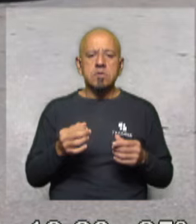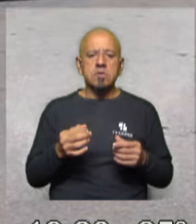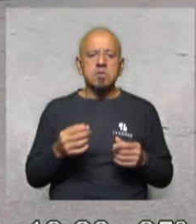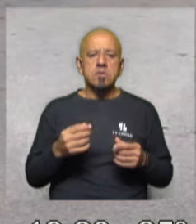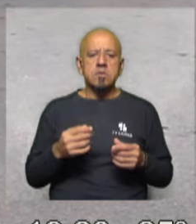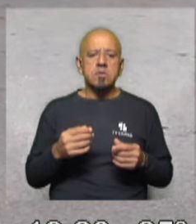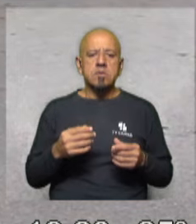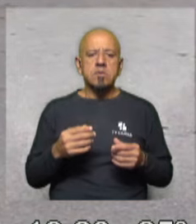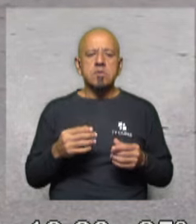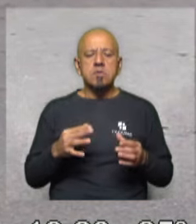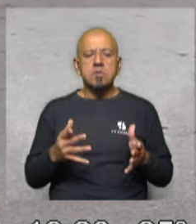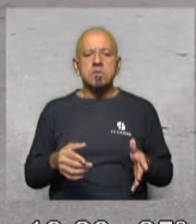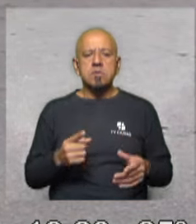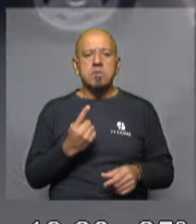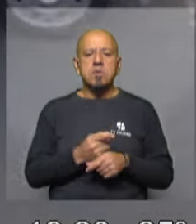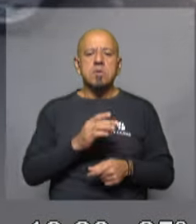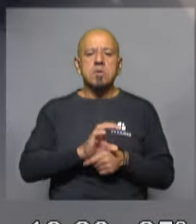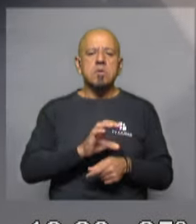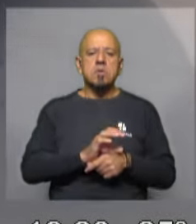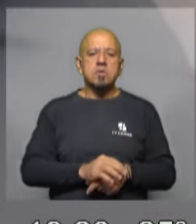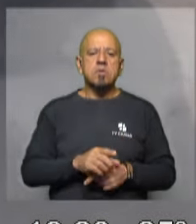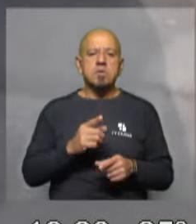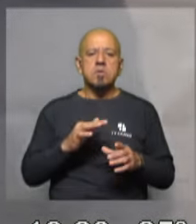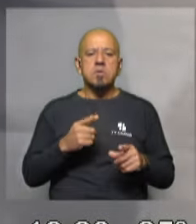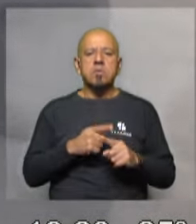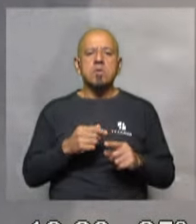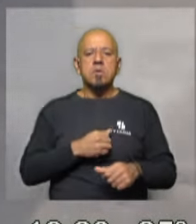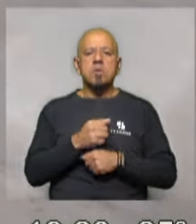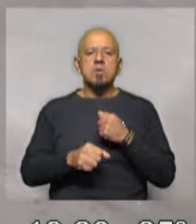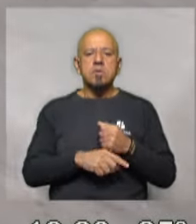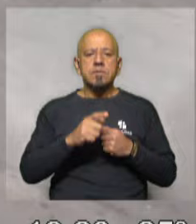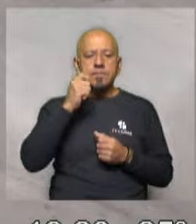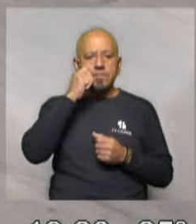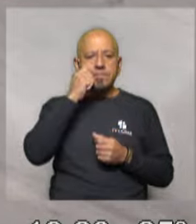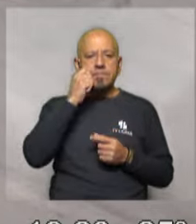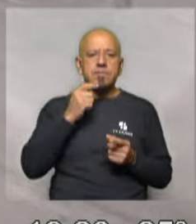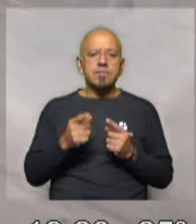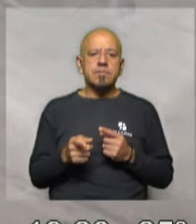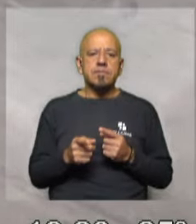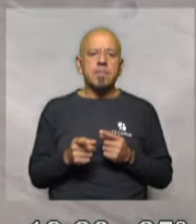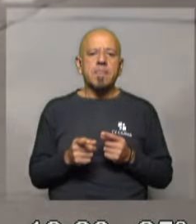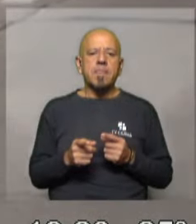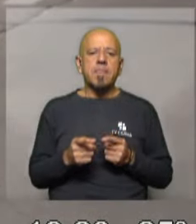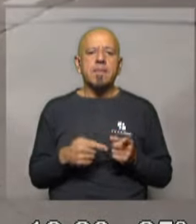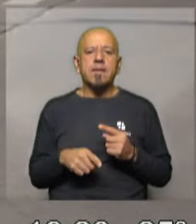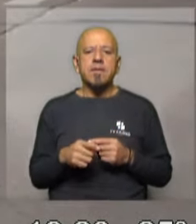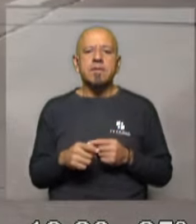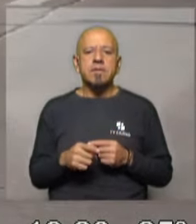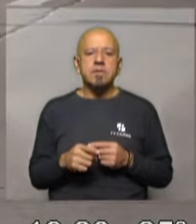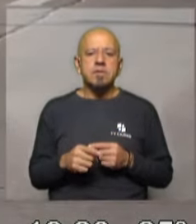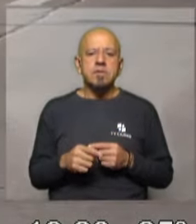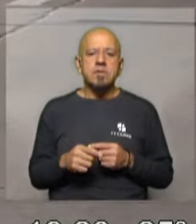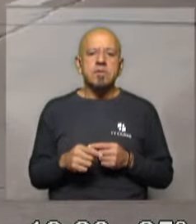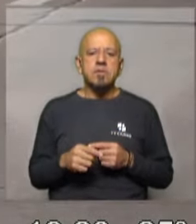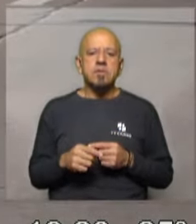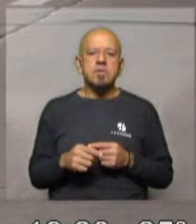Prácticamente es una clase por año de edad. ¿Qué mirada estás haciendo de lo que va de este prácticamente primer mes del 2024 y